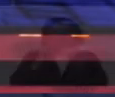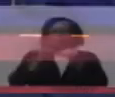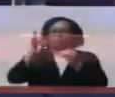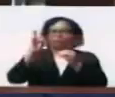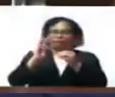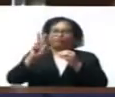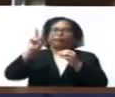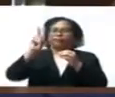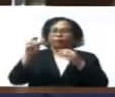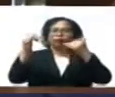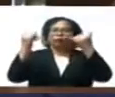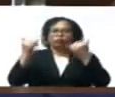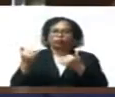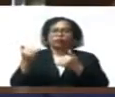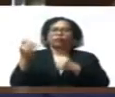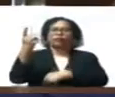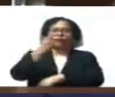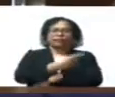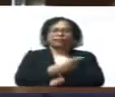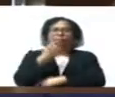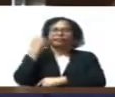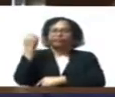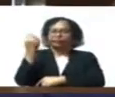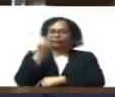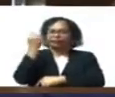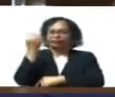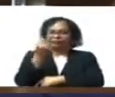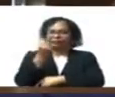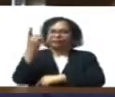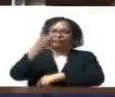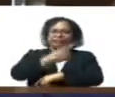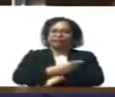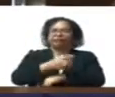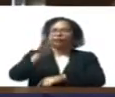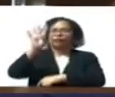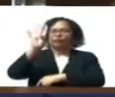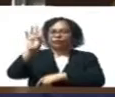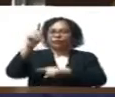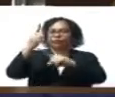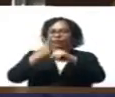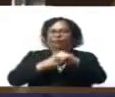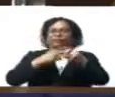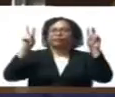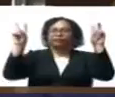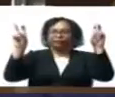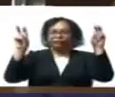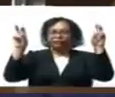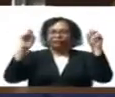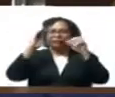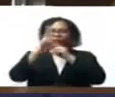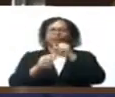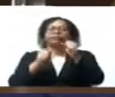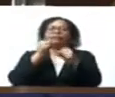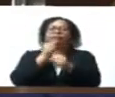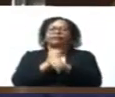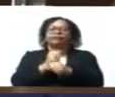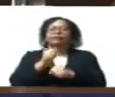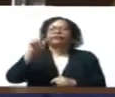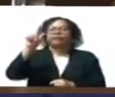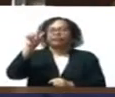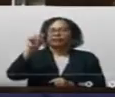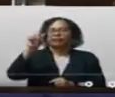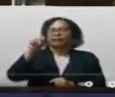seguirá recibiendo mareo en el Congreso de la Nación. ¿Por qué? Porque los